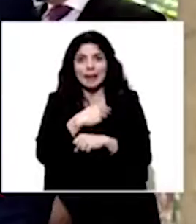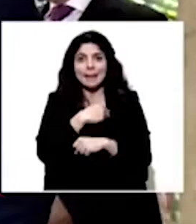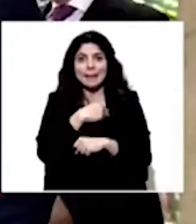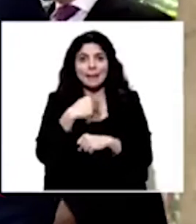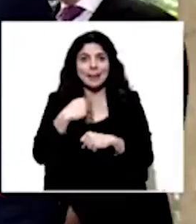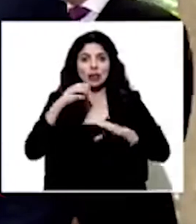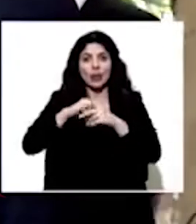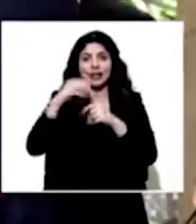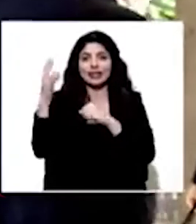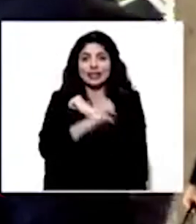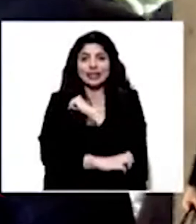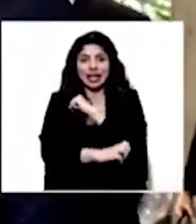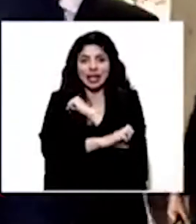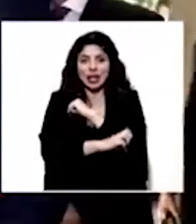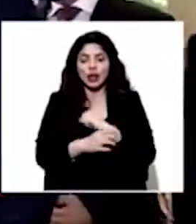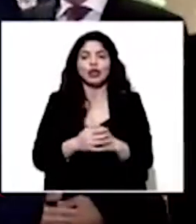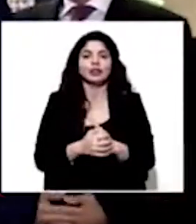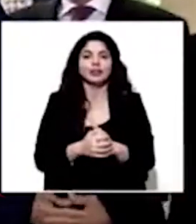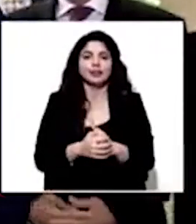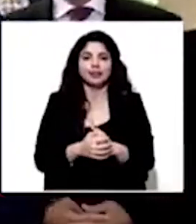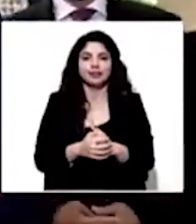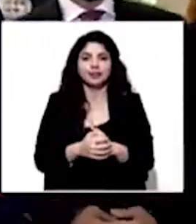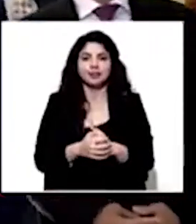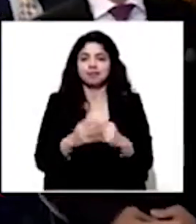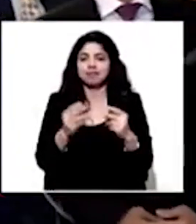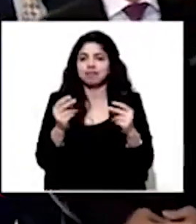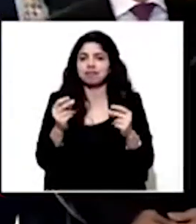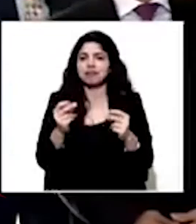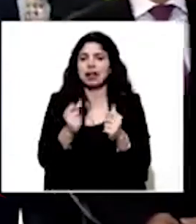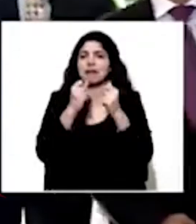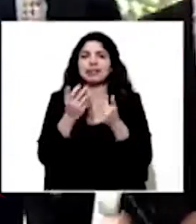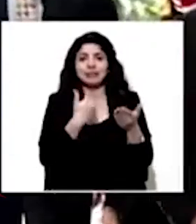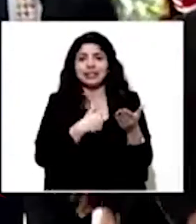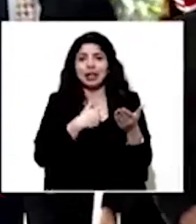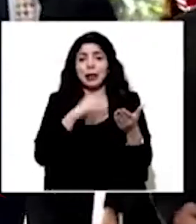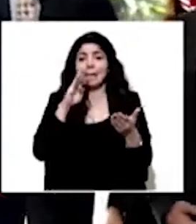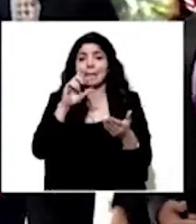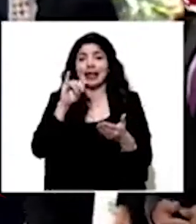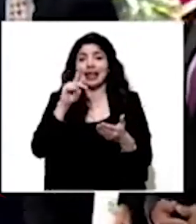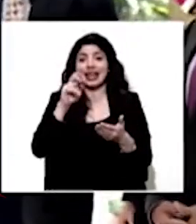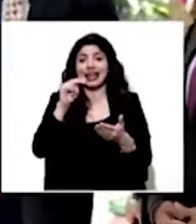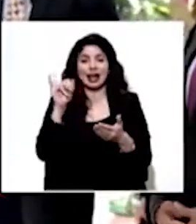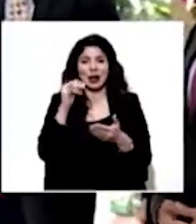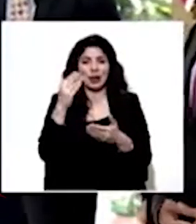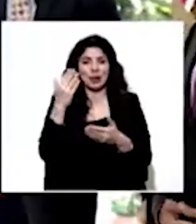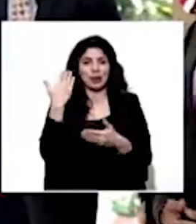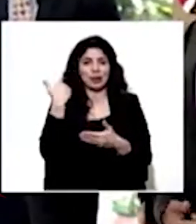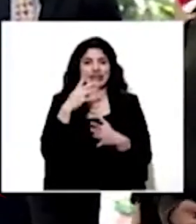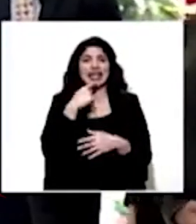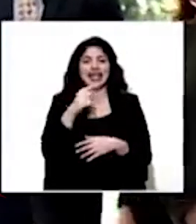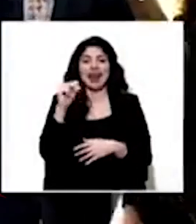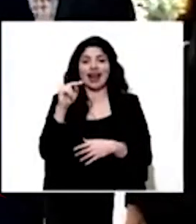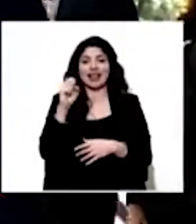según detalla la nota de prensa oficial del estado en su más reciente mensaje a través de su cuenta en twitter el secretario